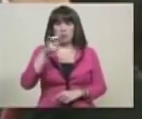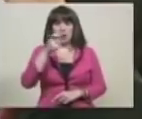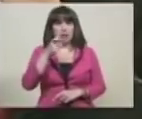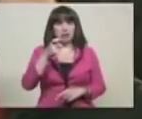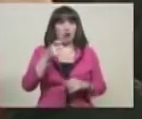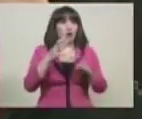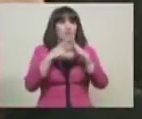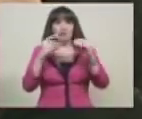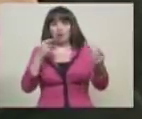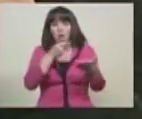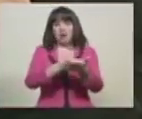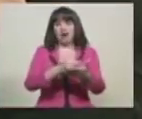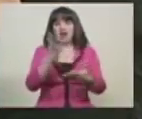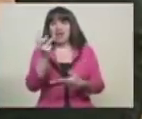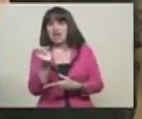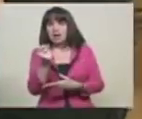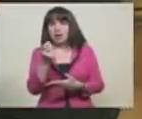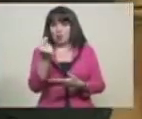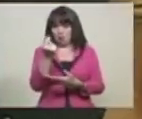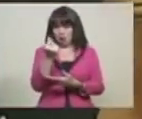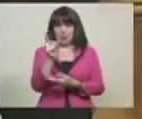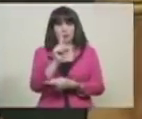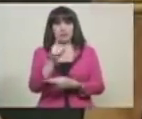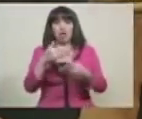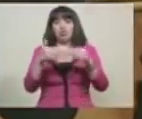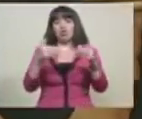está dolarizado en el precio.